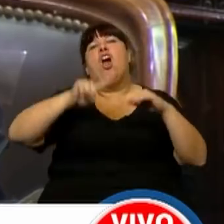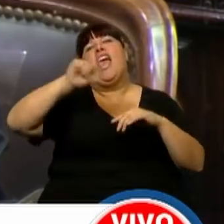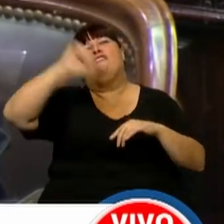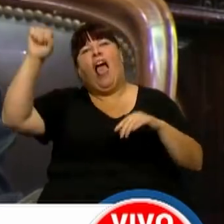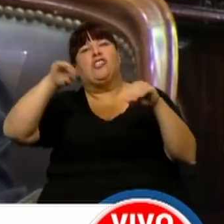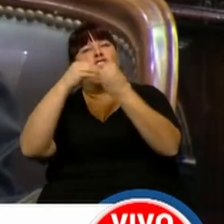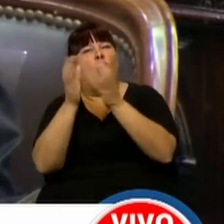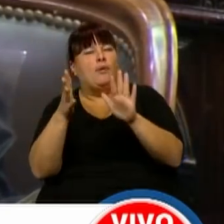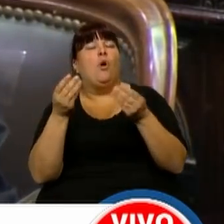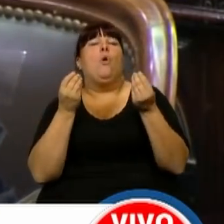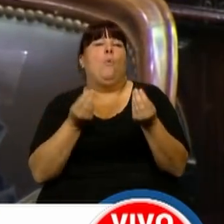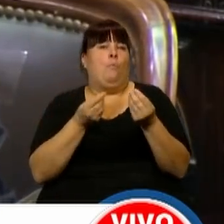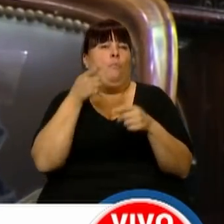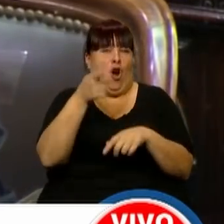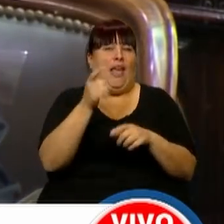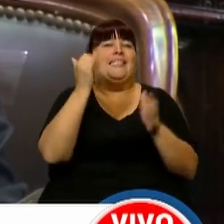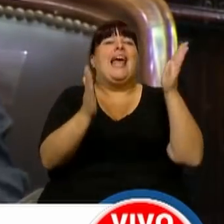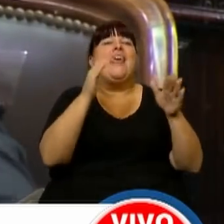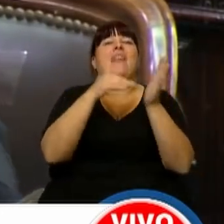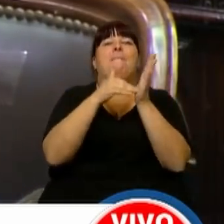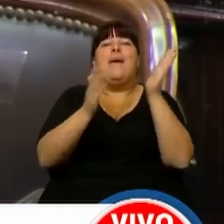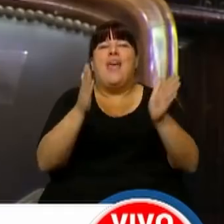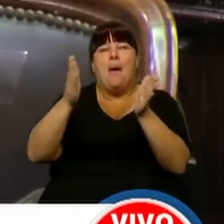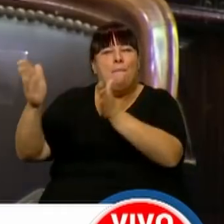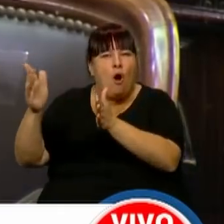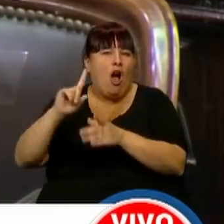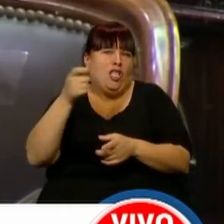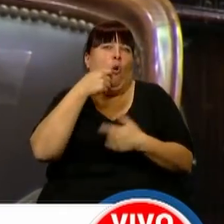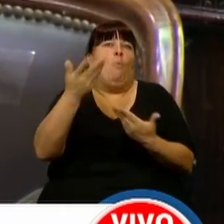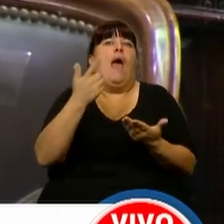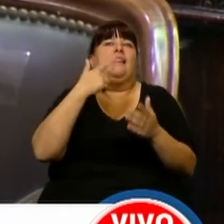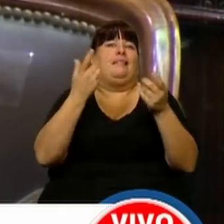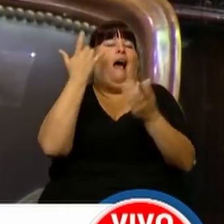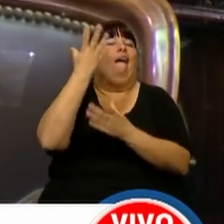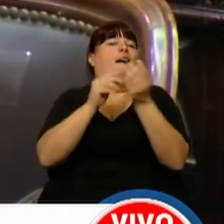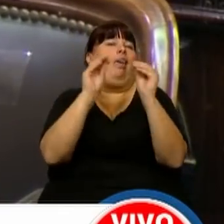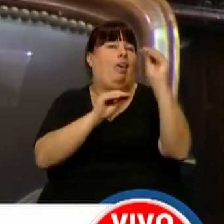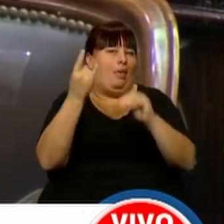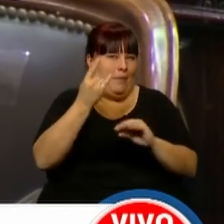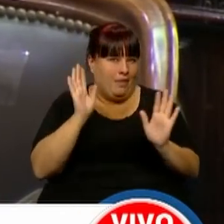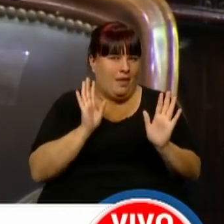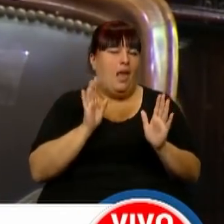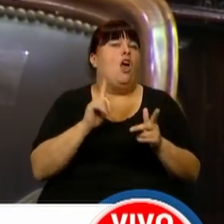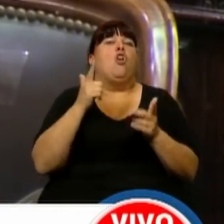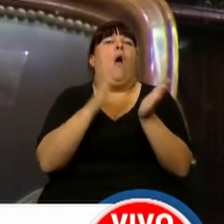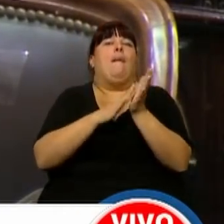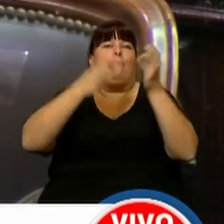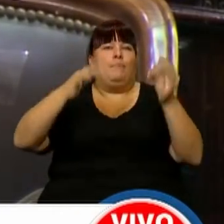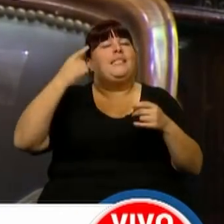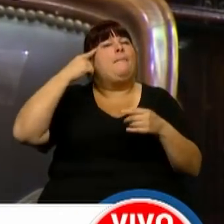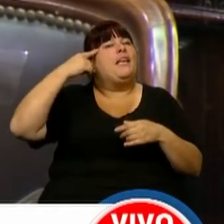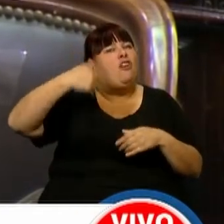inflación promedio, porque justamente son estacionales, si no estaríamos mostrando algún número adulterado. Entonces no hay ningún elemento, si uno